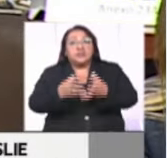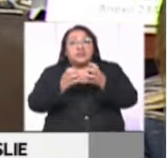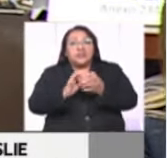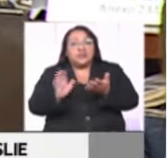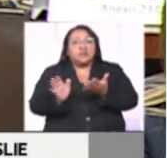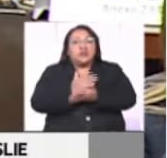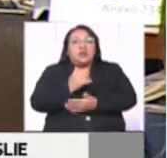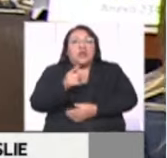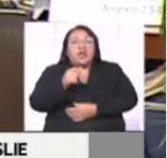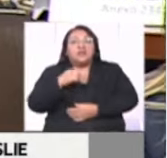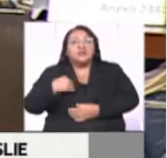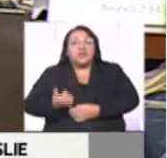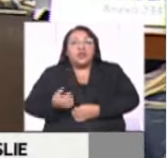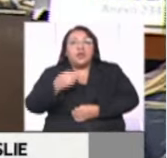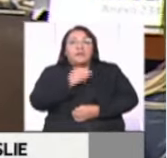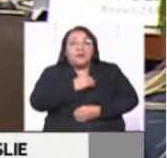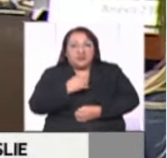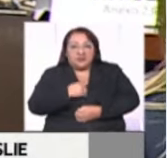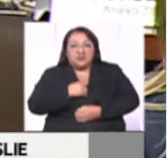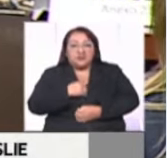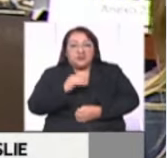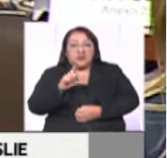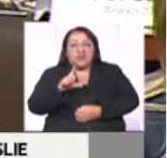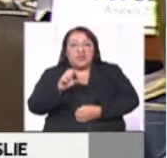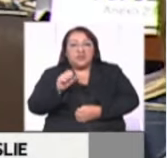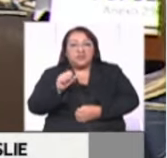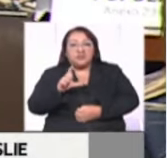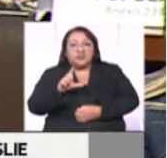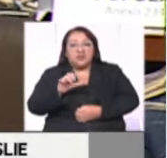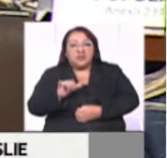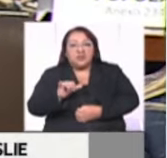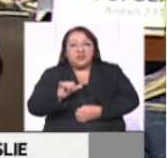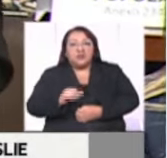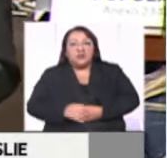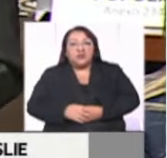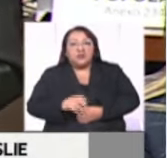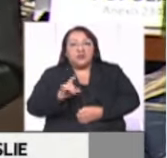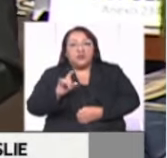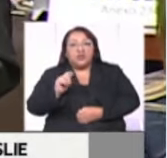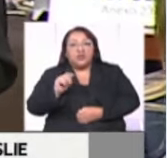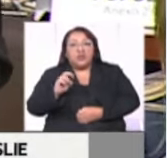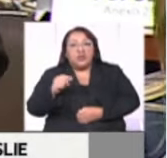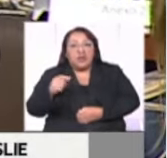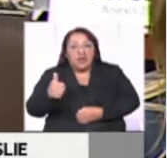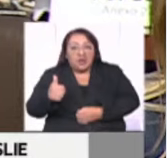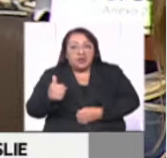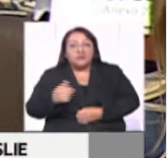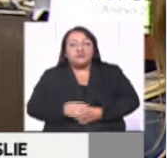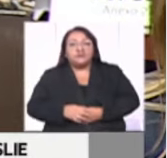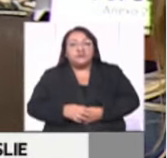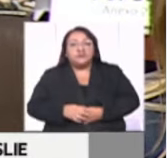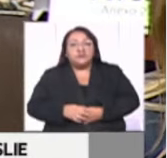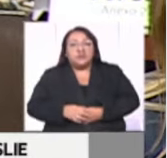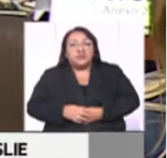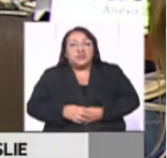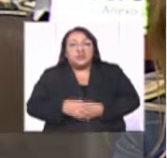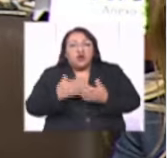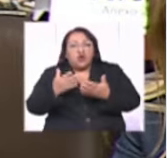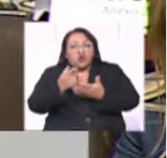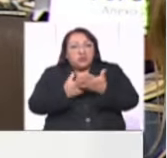censura de la señora ministra de Cultura, la señora Lady Urteaga, no solamente tiene argumentos